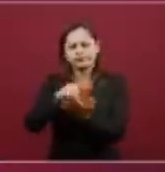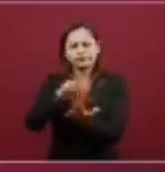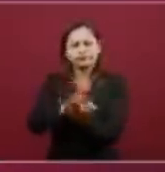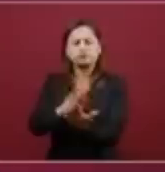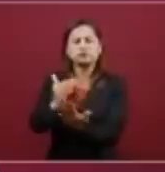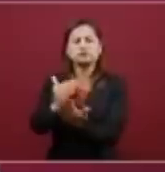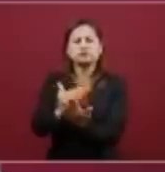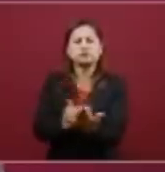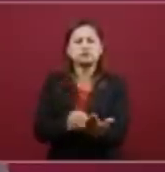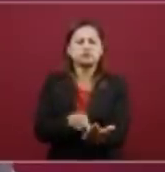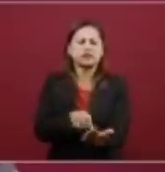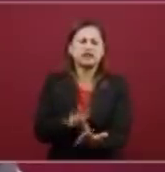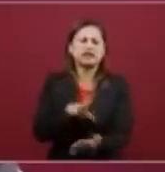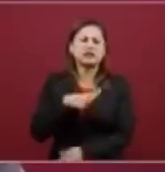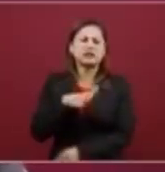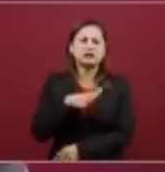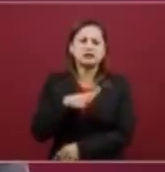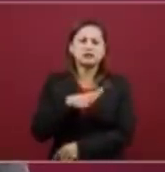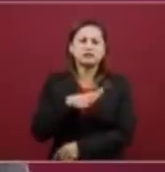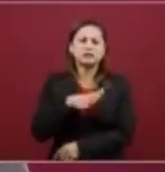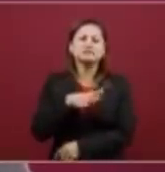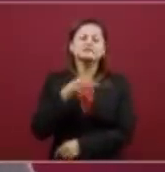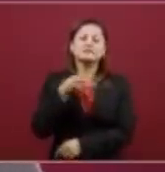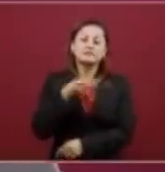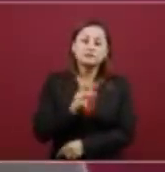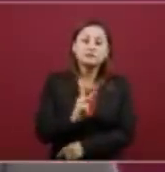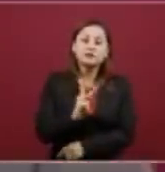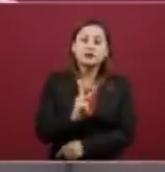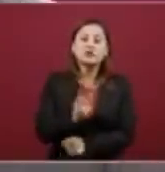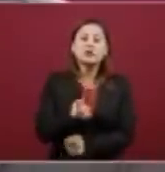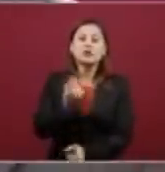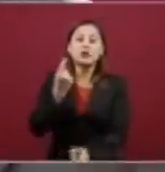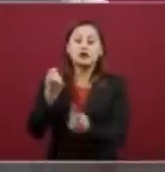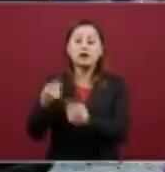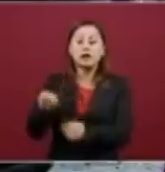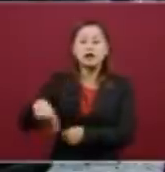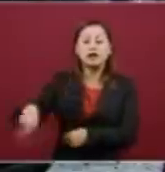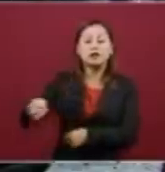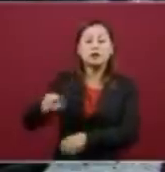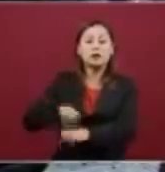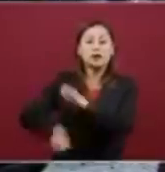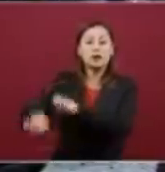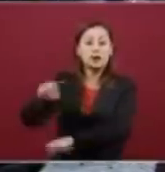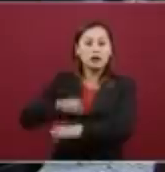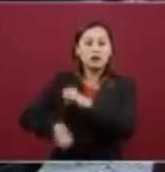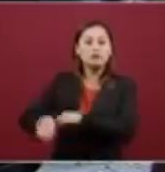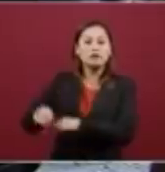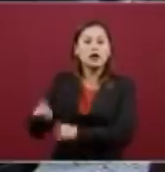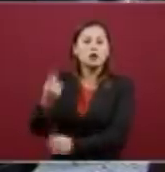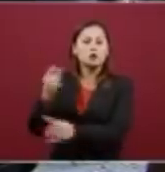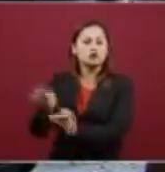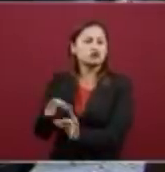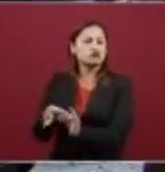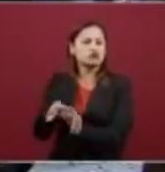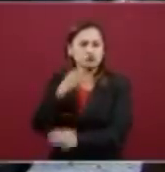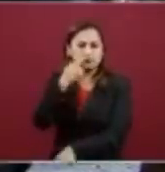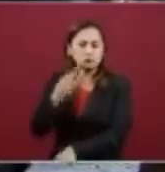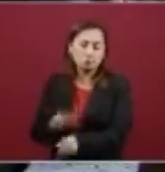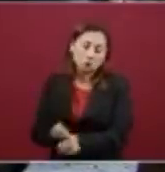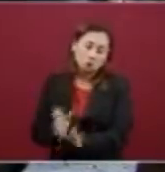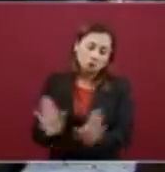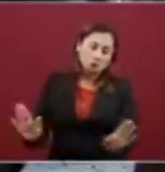servicios. Aunque también hay que reconocer que algunos elementos de esa empresa han actuado con mucha responsabilidad.